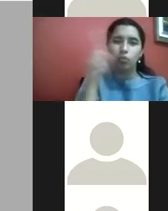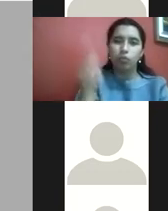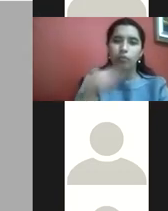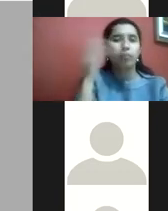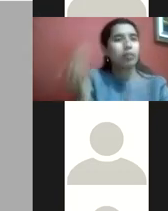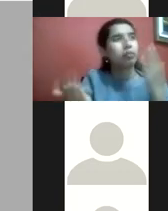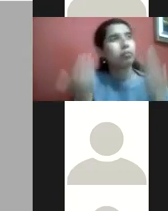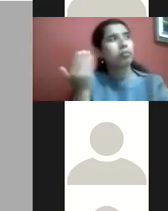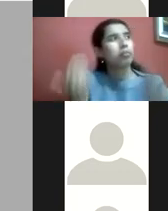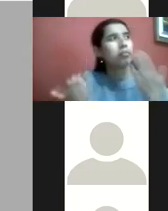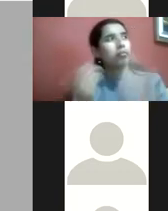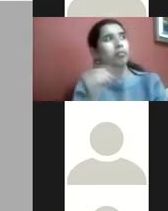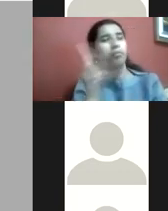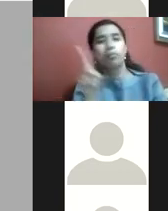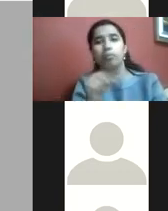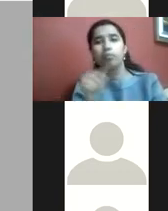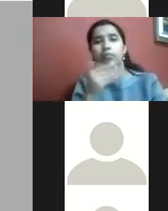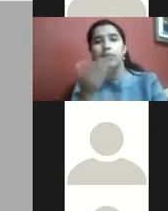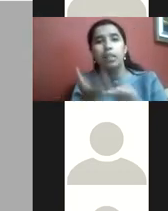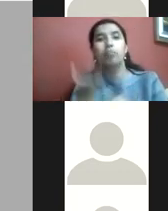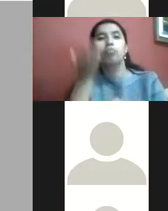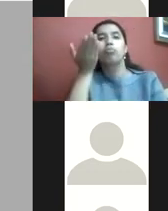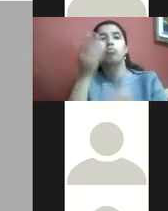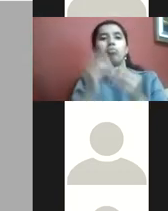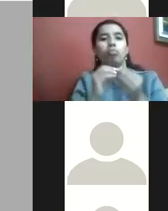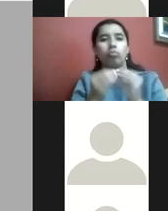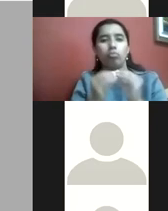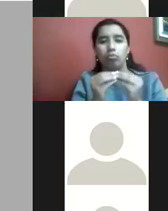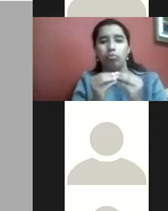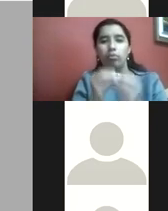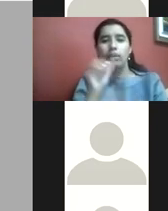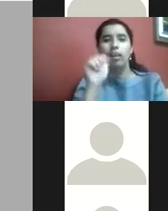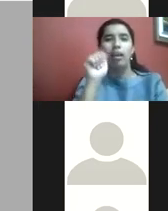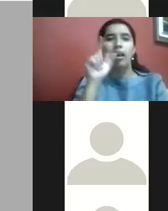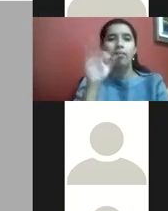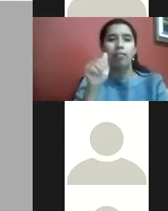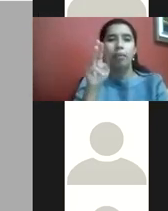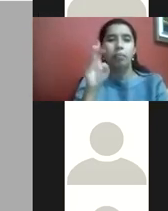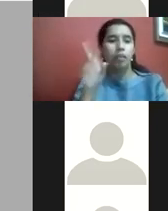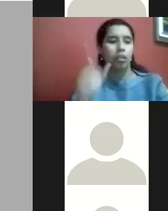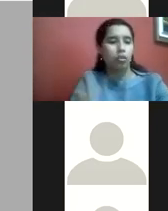nuestra variable sea mayor que este número sea alfa medios.